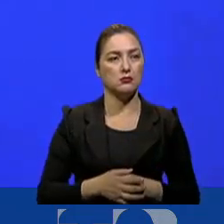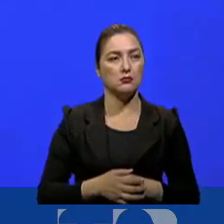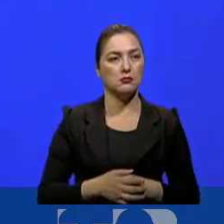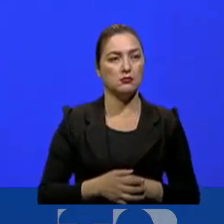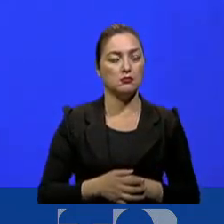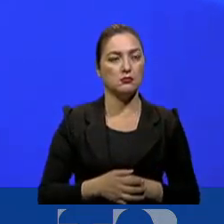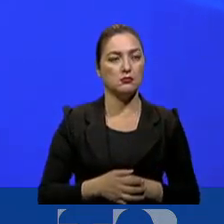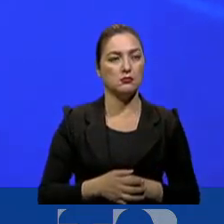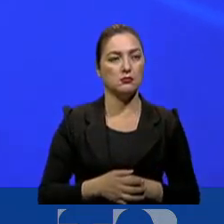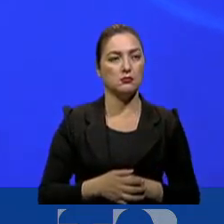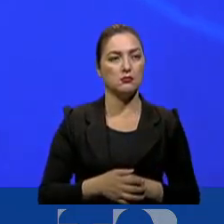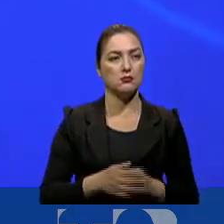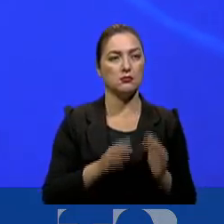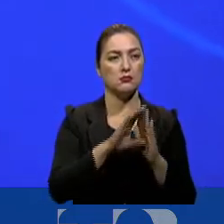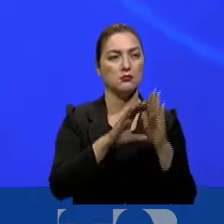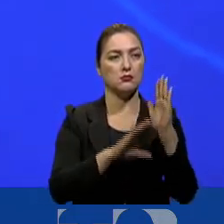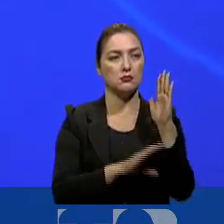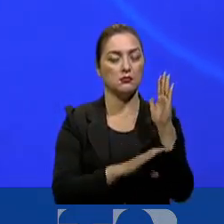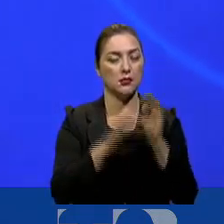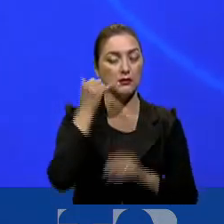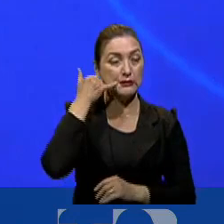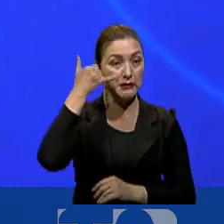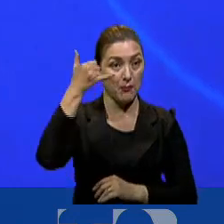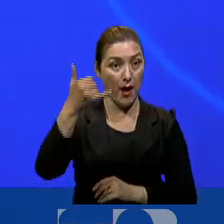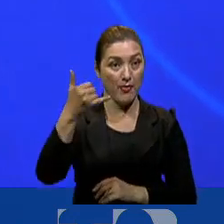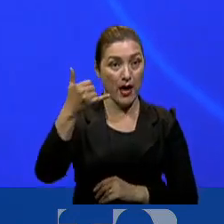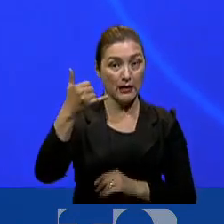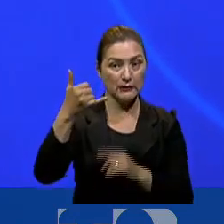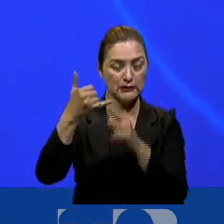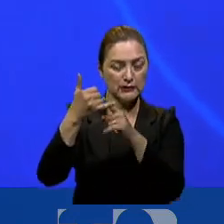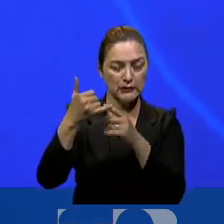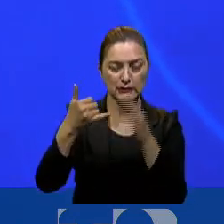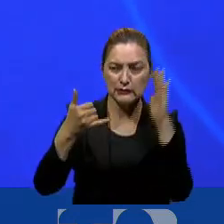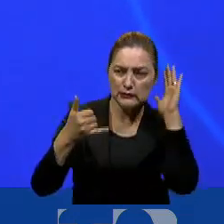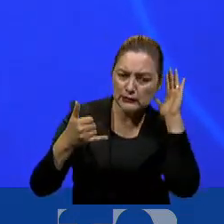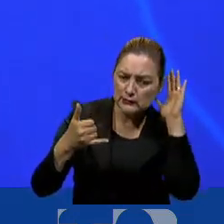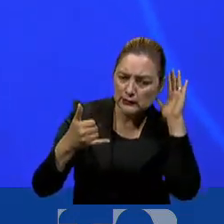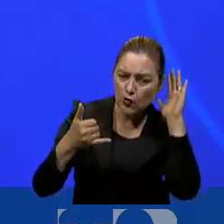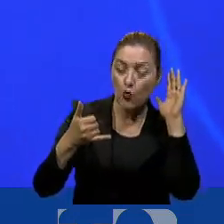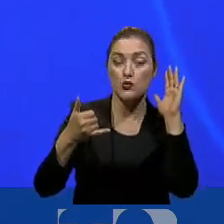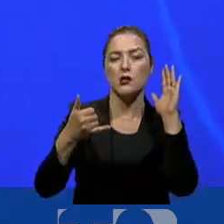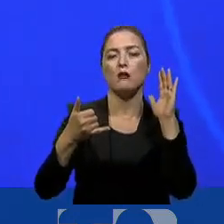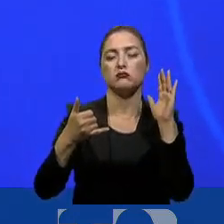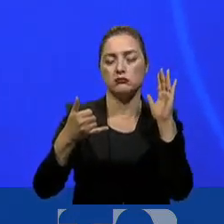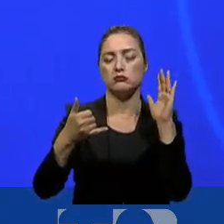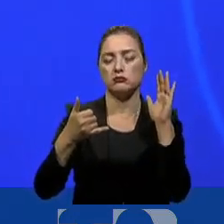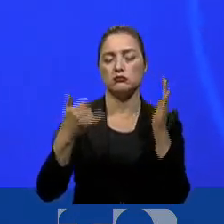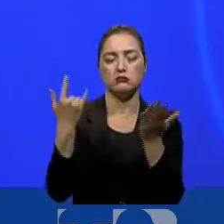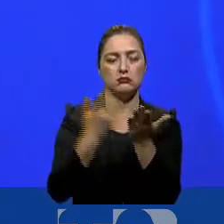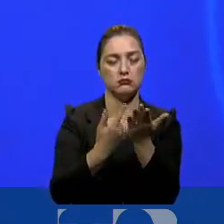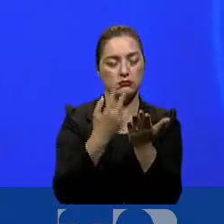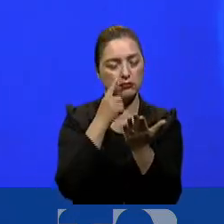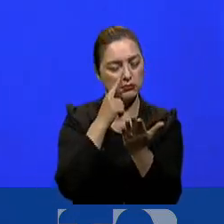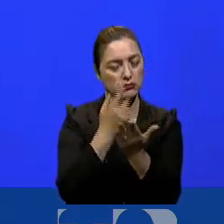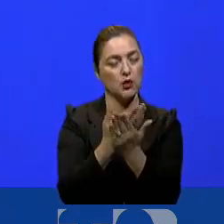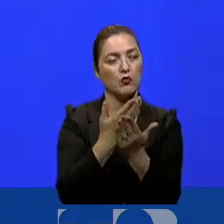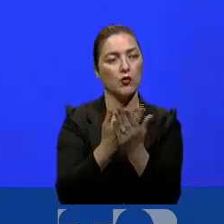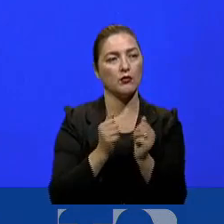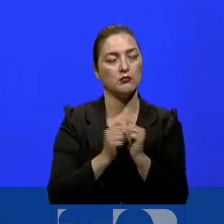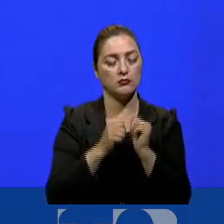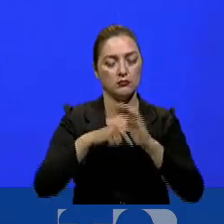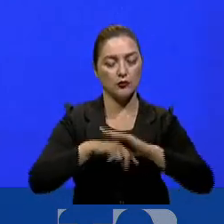el contenido de las interceptaciones telefónicas y otros hechos que obviamente como forman parte de una investigación